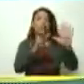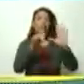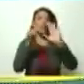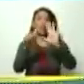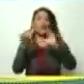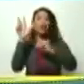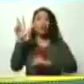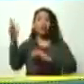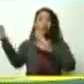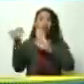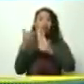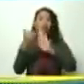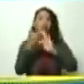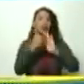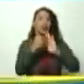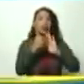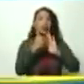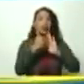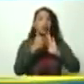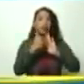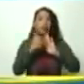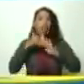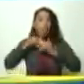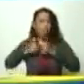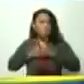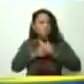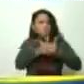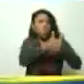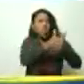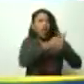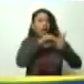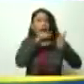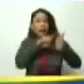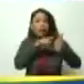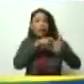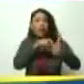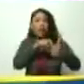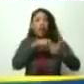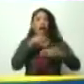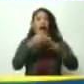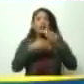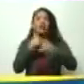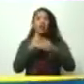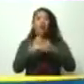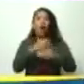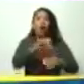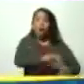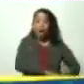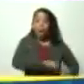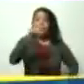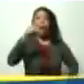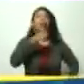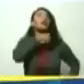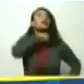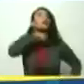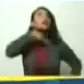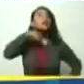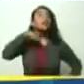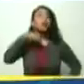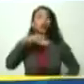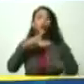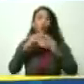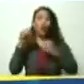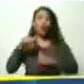sanciones criminales que están como una espada sobre el cuello y la yugular de todos los